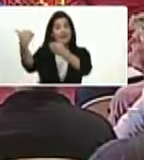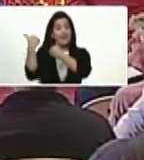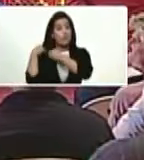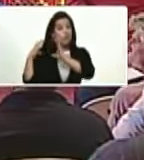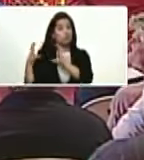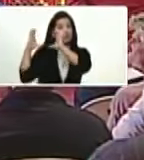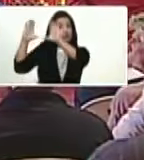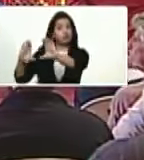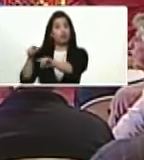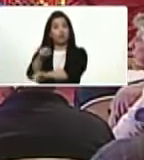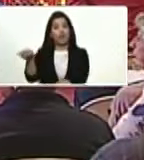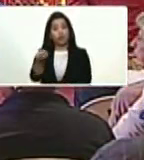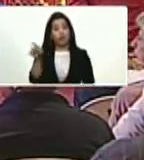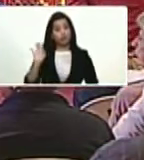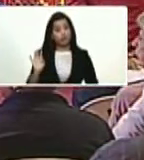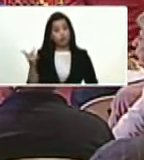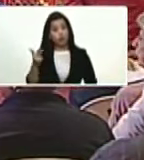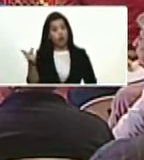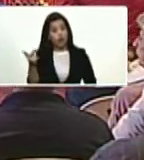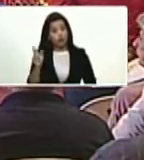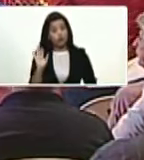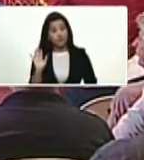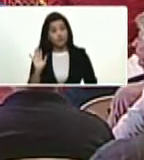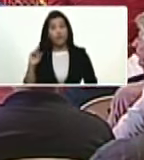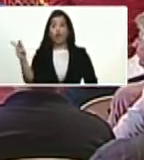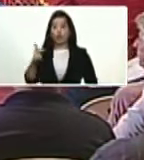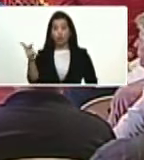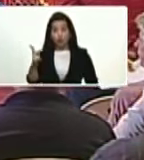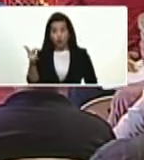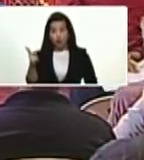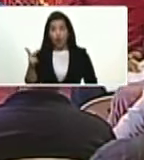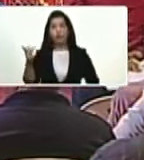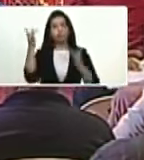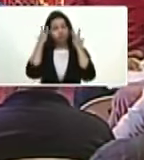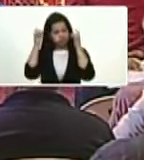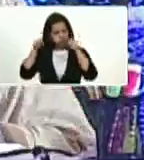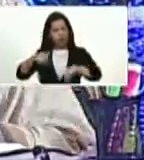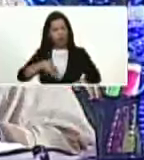responsabilidad. Los dos tienen con qué.